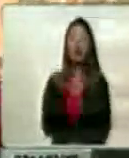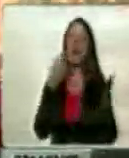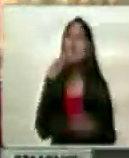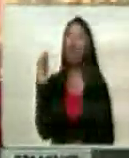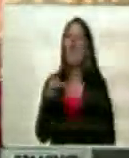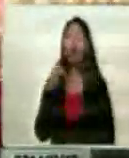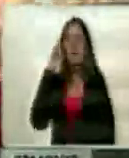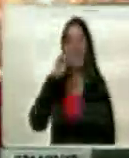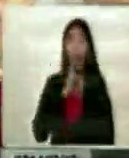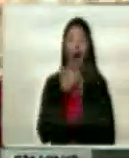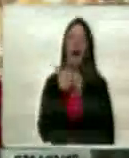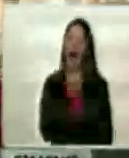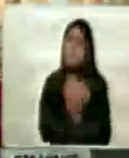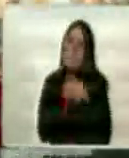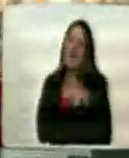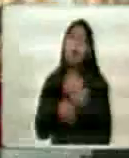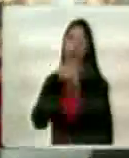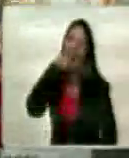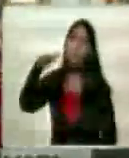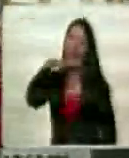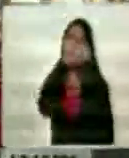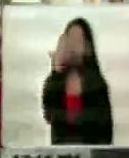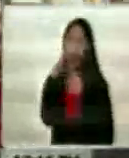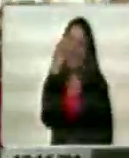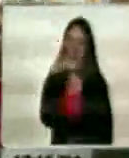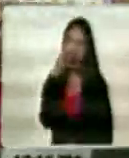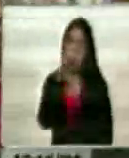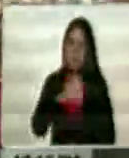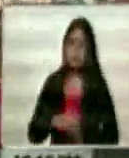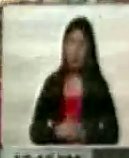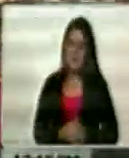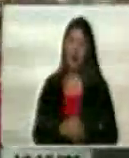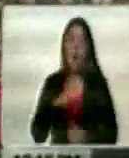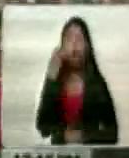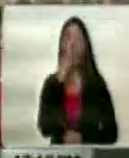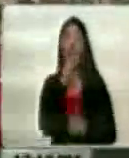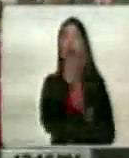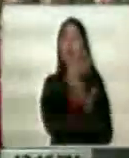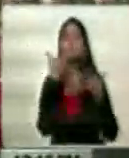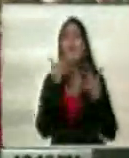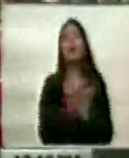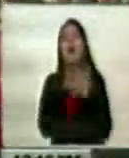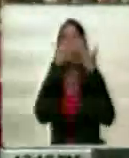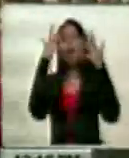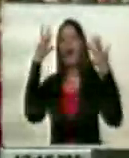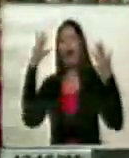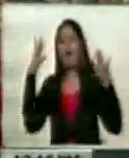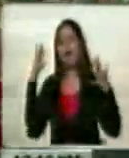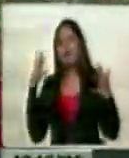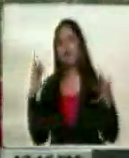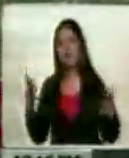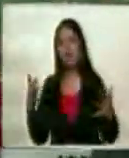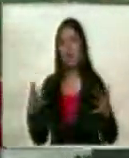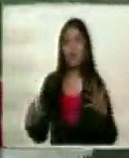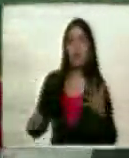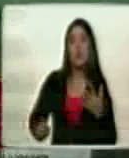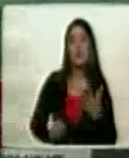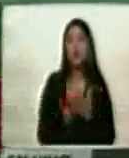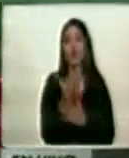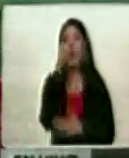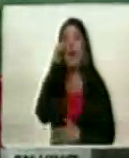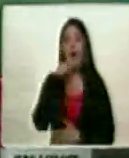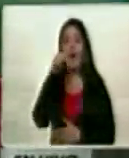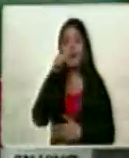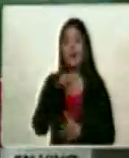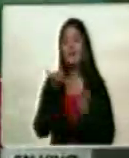bolivarianos amamos al pueblo de Colombia, Colombia la grande, la que nació en estas tierras a